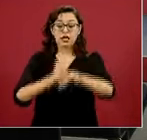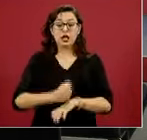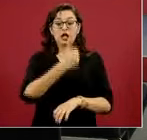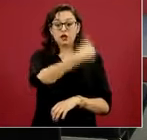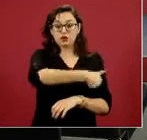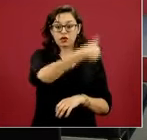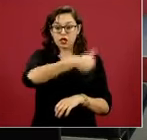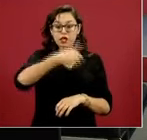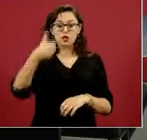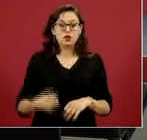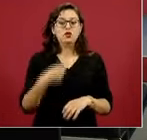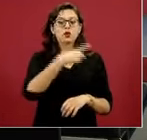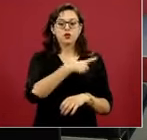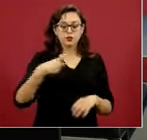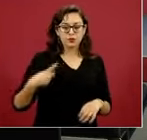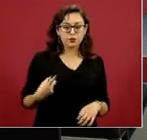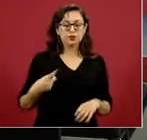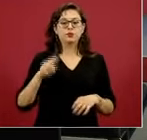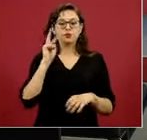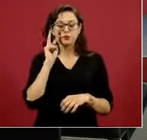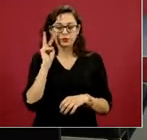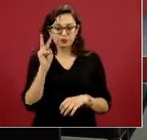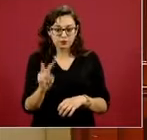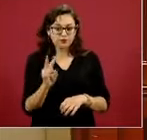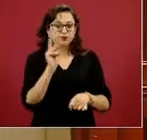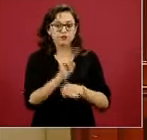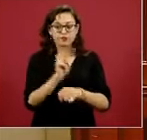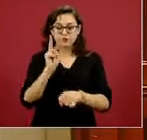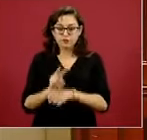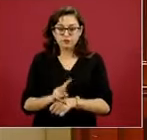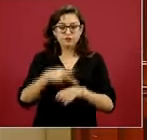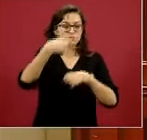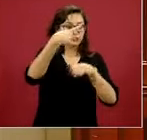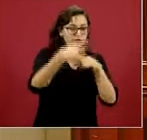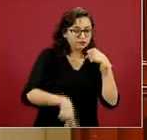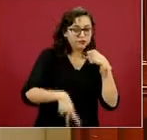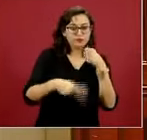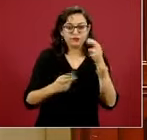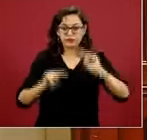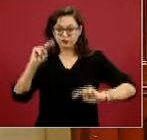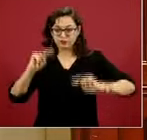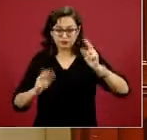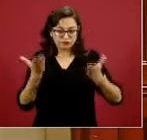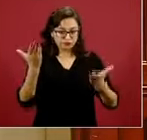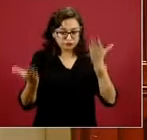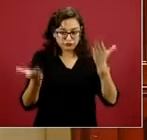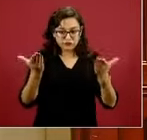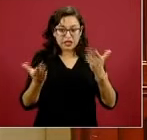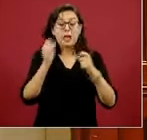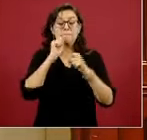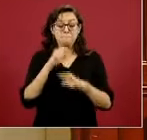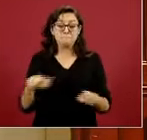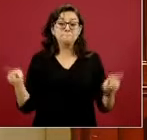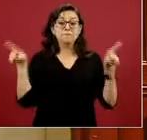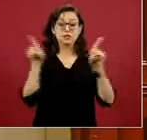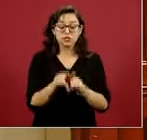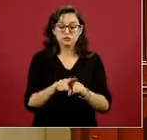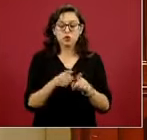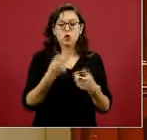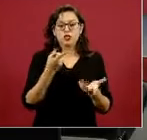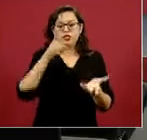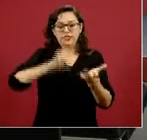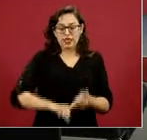también tanto el nivel de riesgo que se presenta con el semáforo, como también las disposiciones que cada una de las